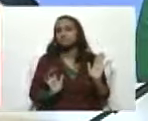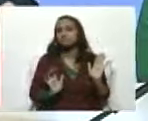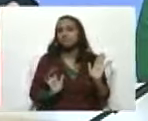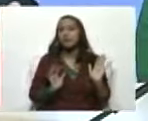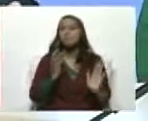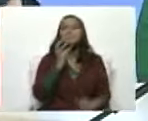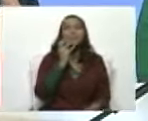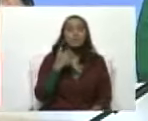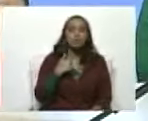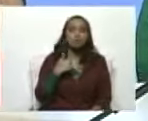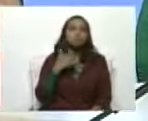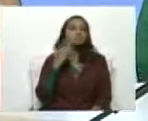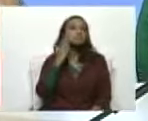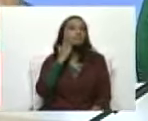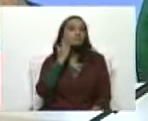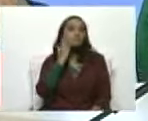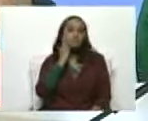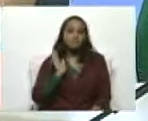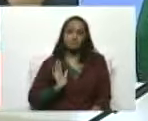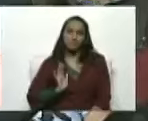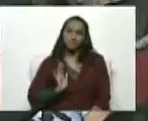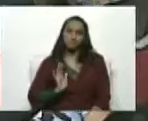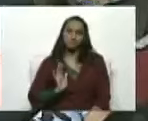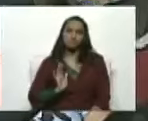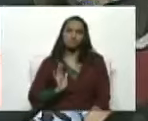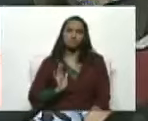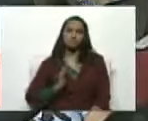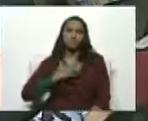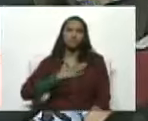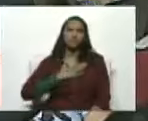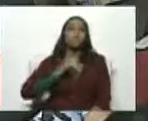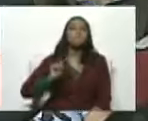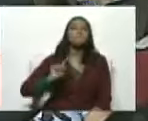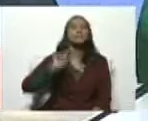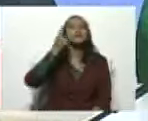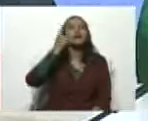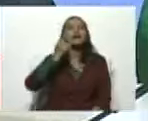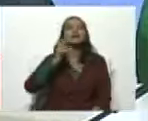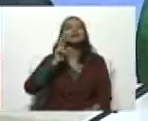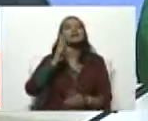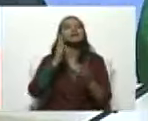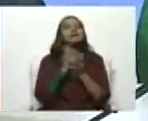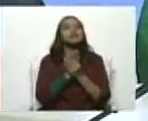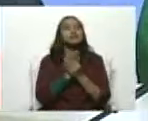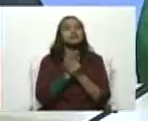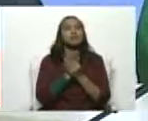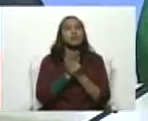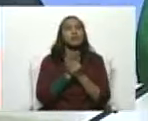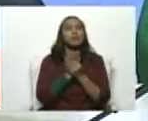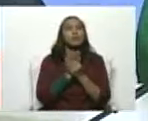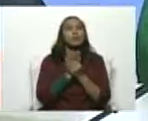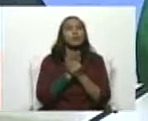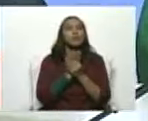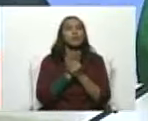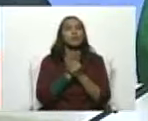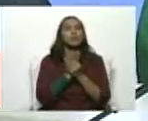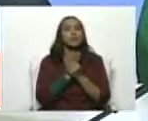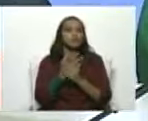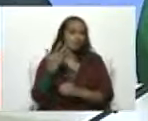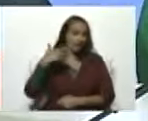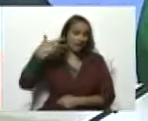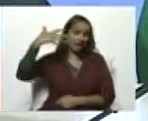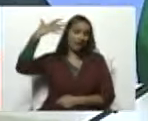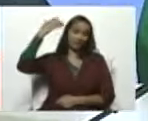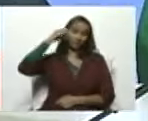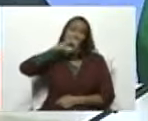mamá. Yo era del primer registro del uno... ¿Cómo se llama? De los primeros batallones que salieron, de las